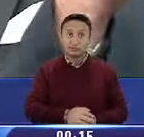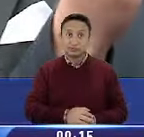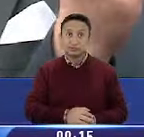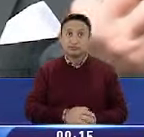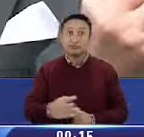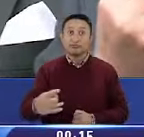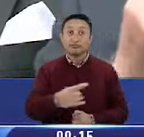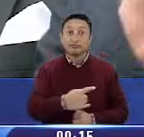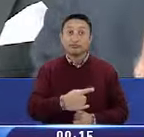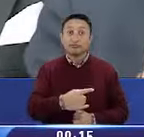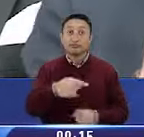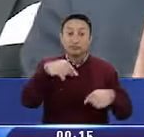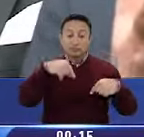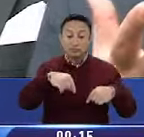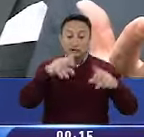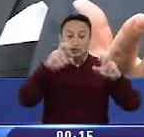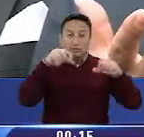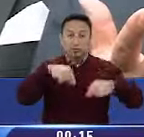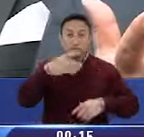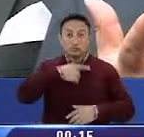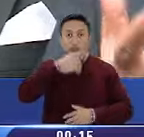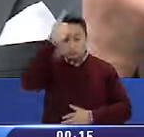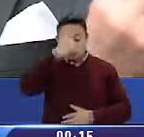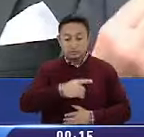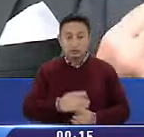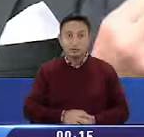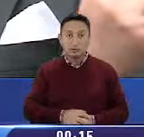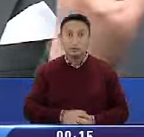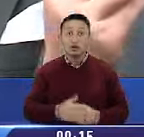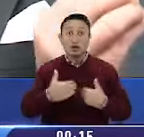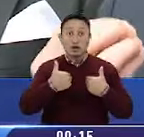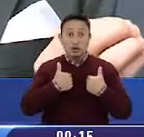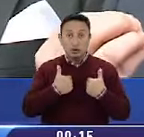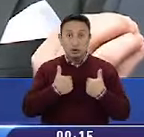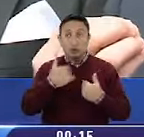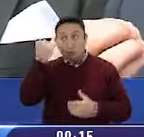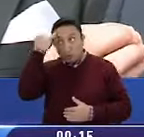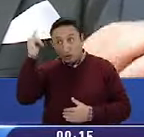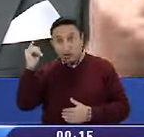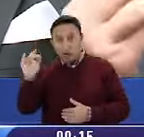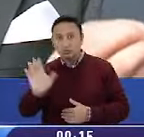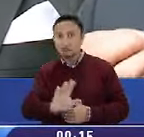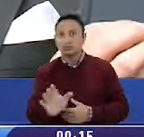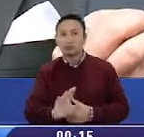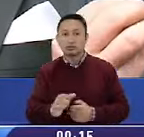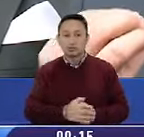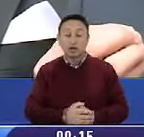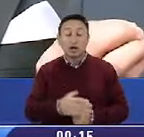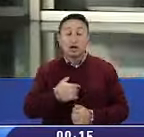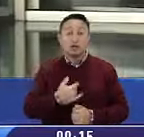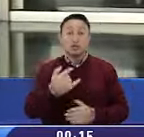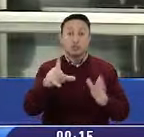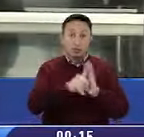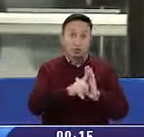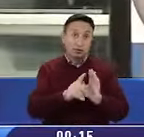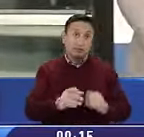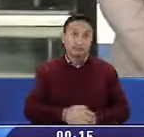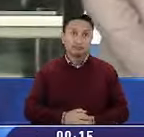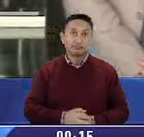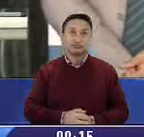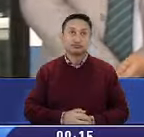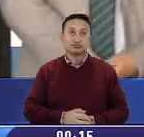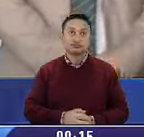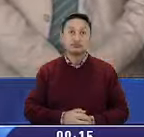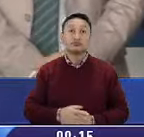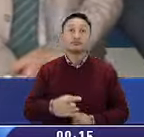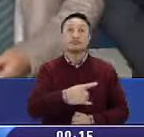Ese es el fundamento esencial de mi decisión. No soy yo el que se inventó, no creó la ley. Construye, apeló